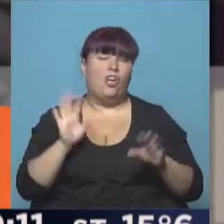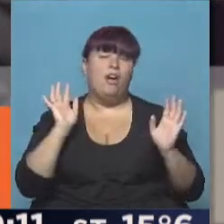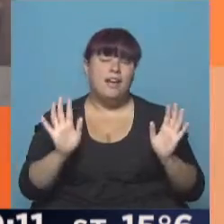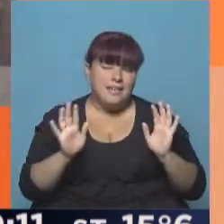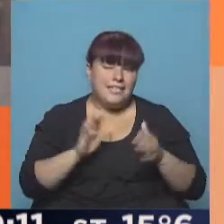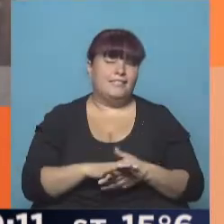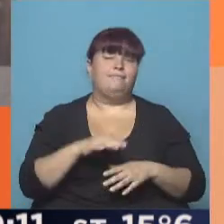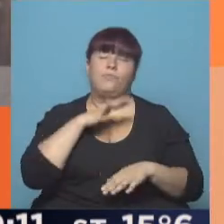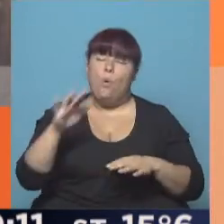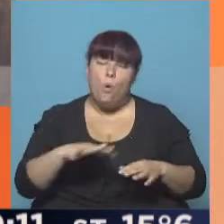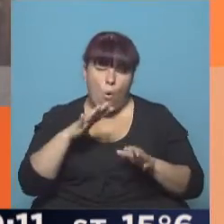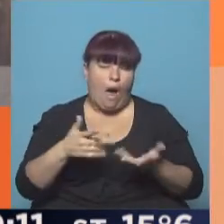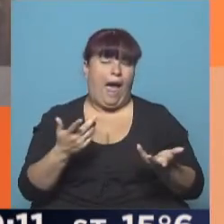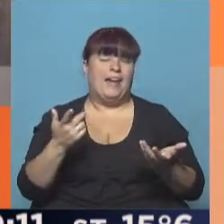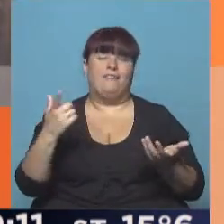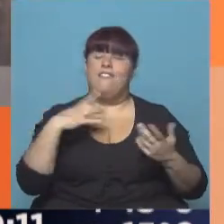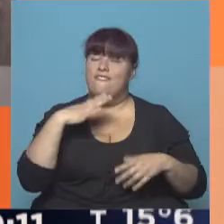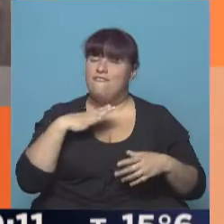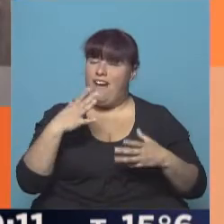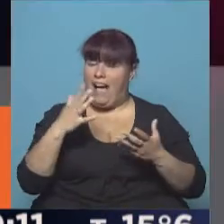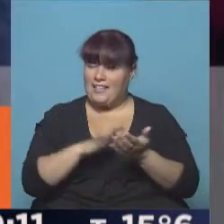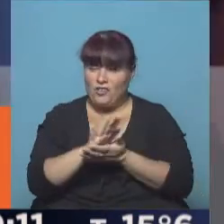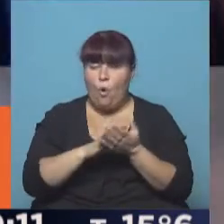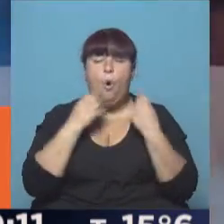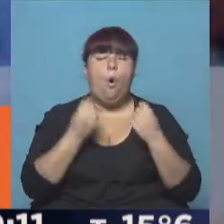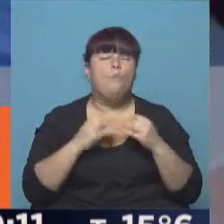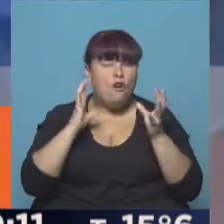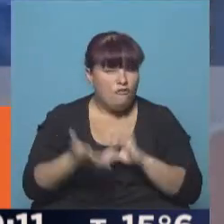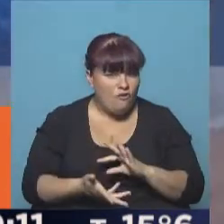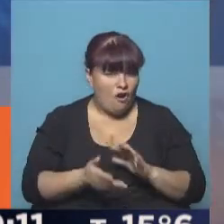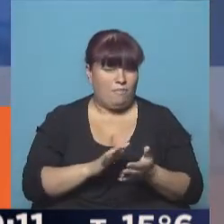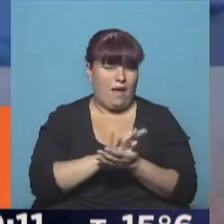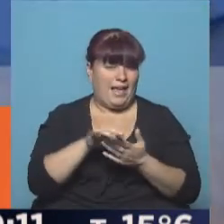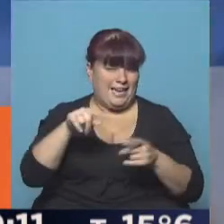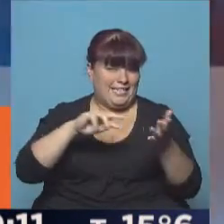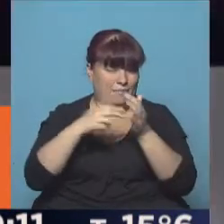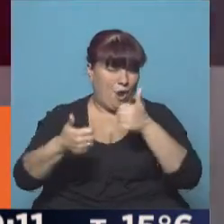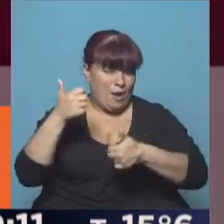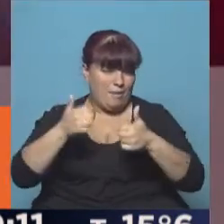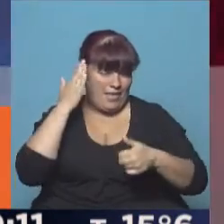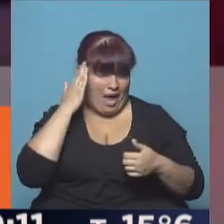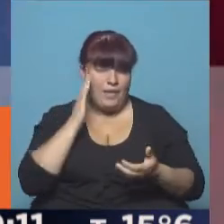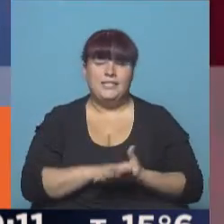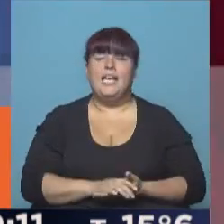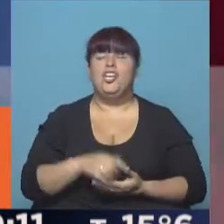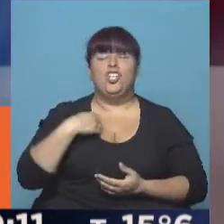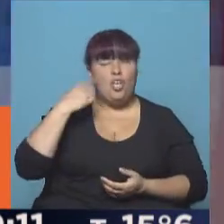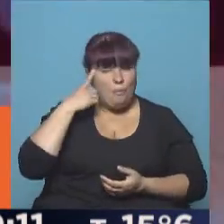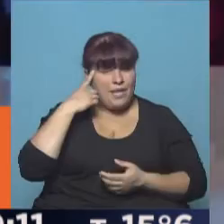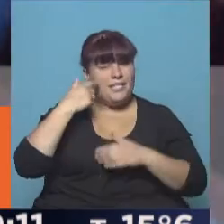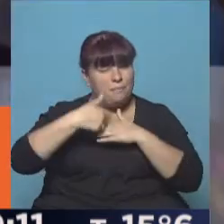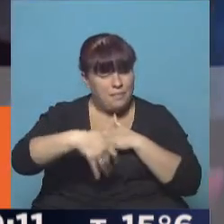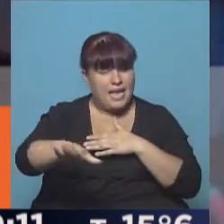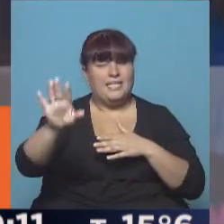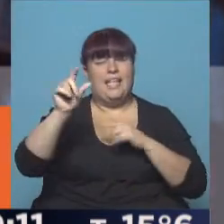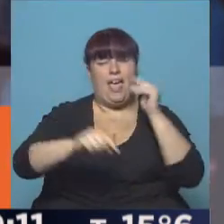hay un espacio que ni siquiera todavía terminó de resolver cómo va a dirimir esa disputa por liderazgos y que yo creo que va a empezar a